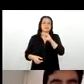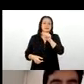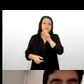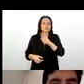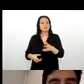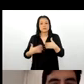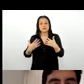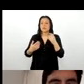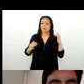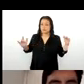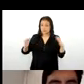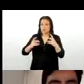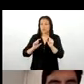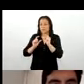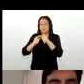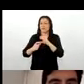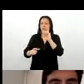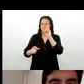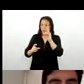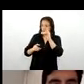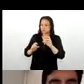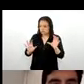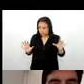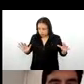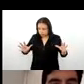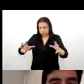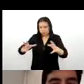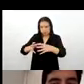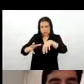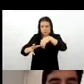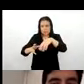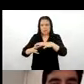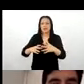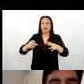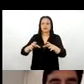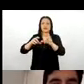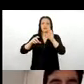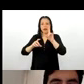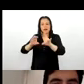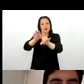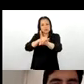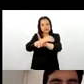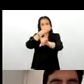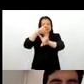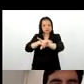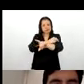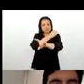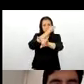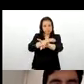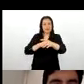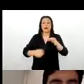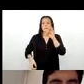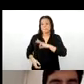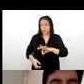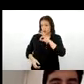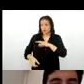en donde se agrupan a las vicuñas, se hace toda la esquila de lana, ¿no? Que es parte del aprovechamiento de